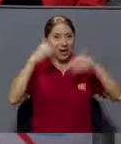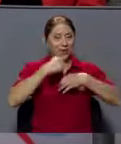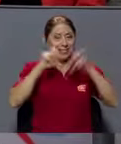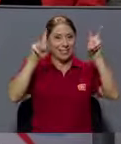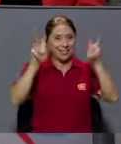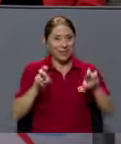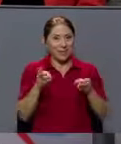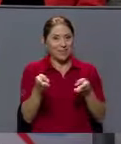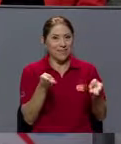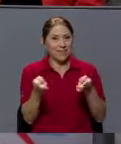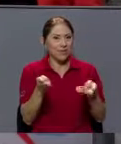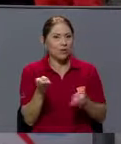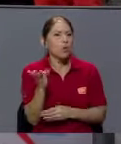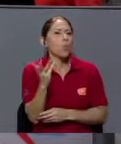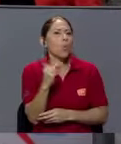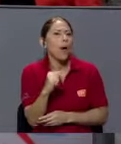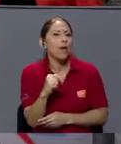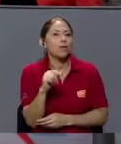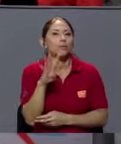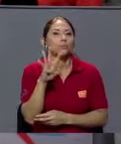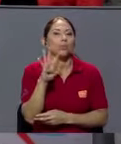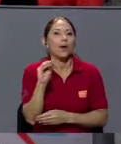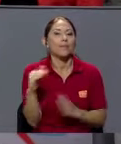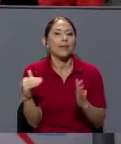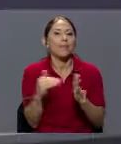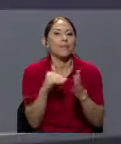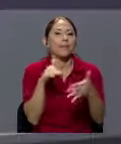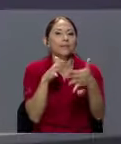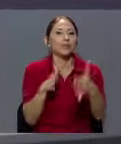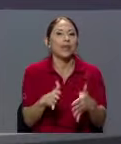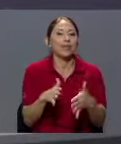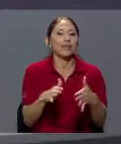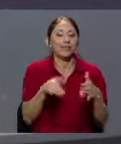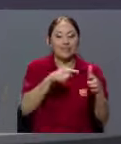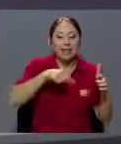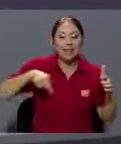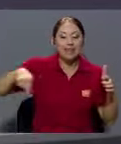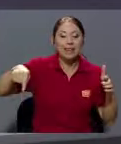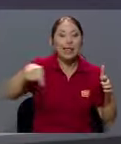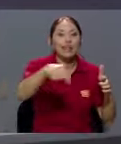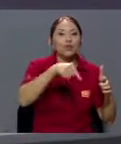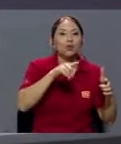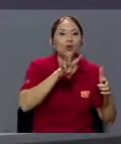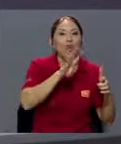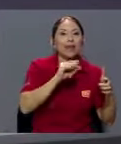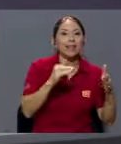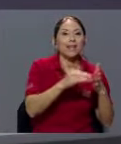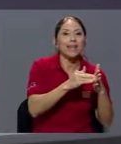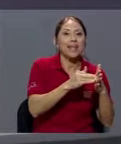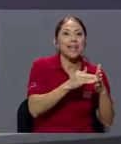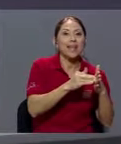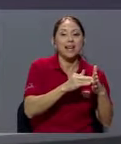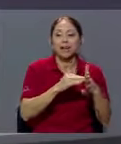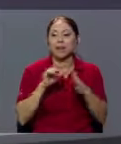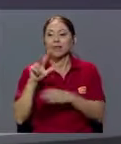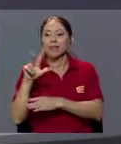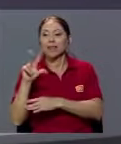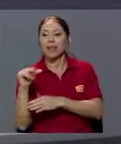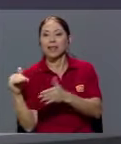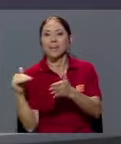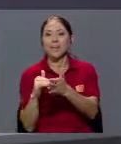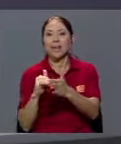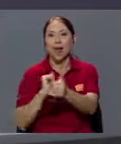el examen de bachillerato fueron 40.000 estudiantes. De esos 40.000, 30.000 aprobaron las